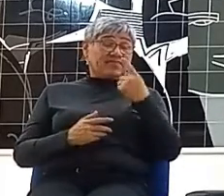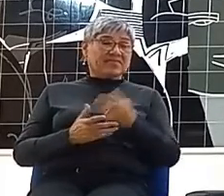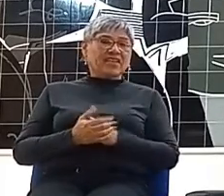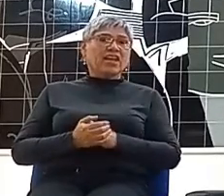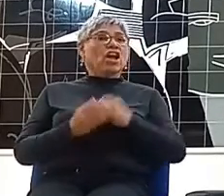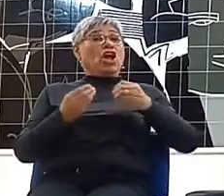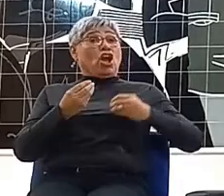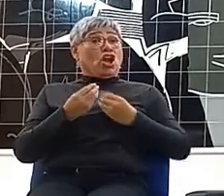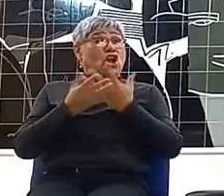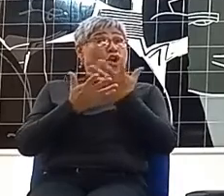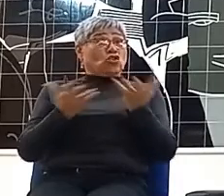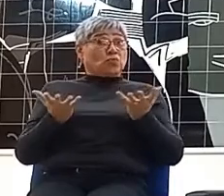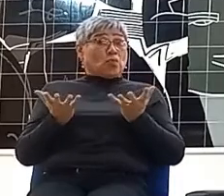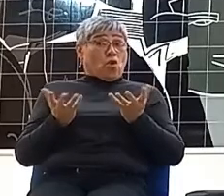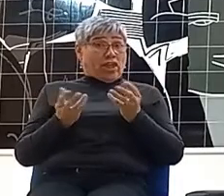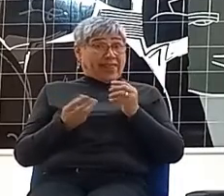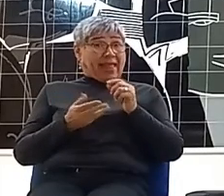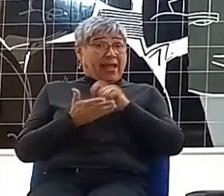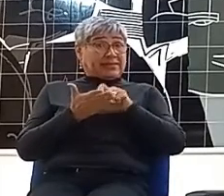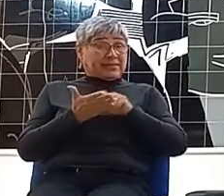los poetas de mi ciudad,